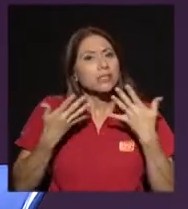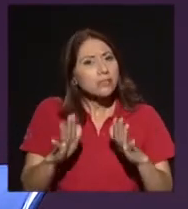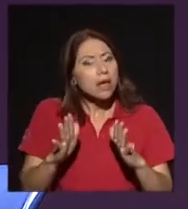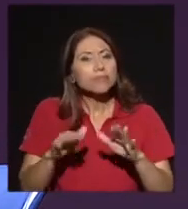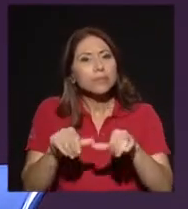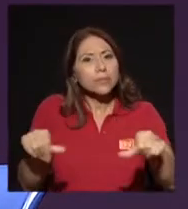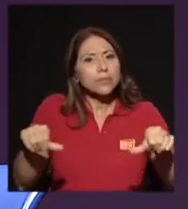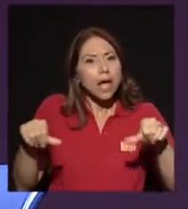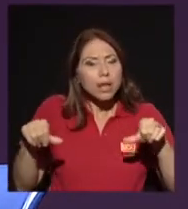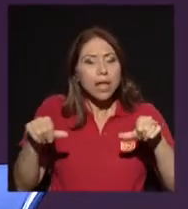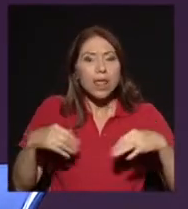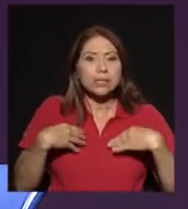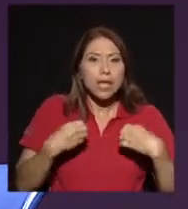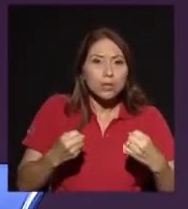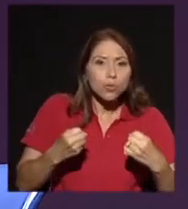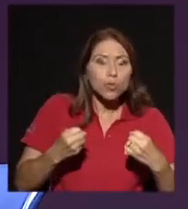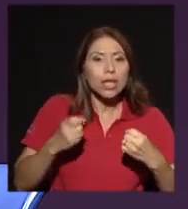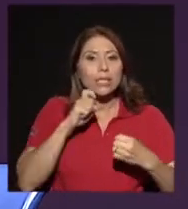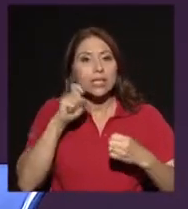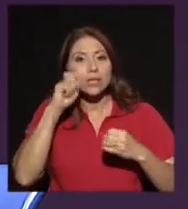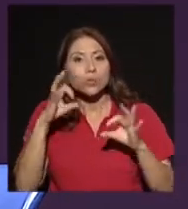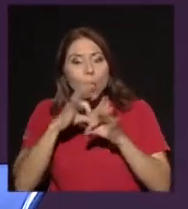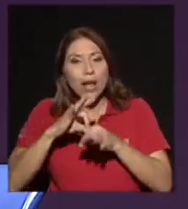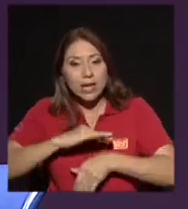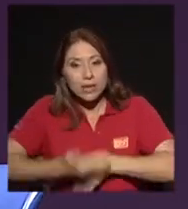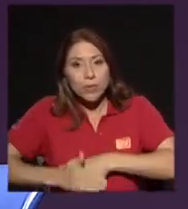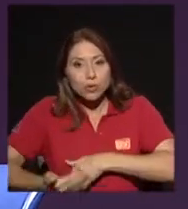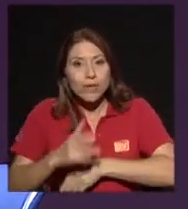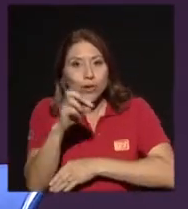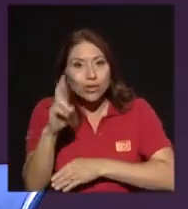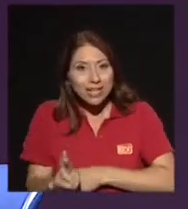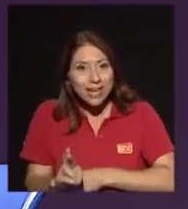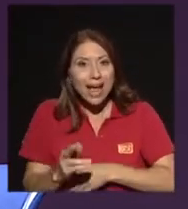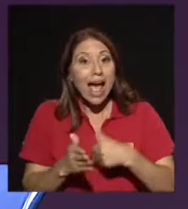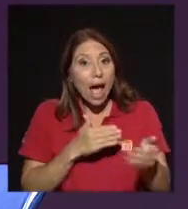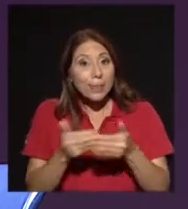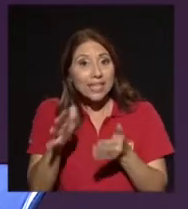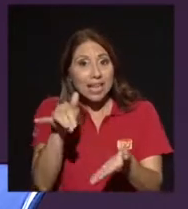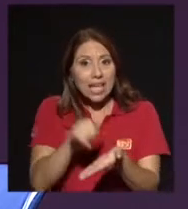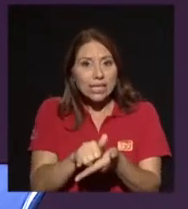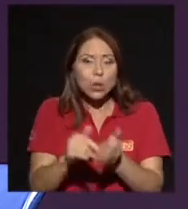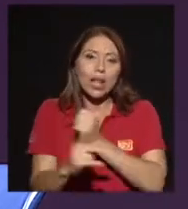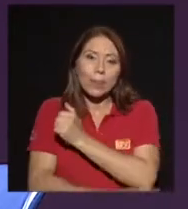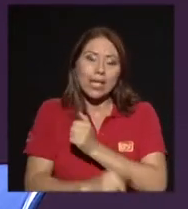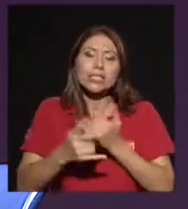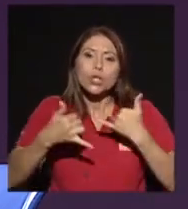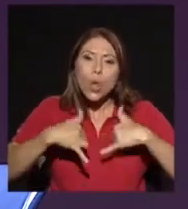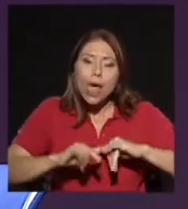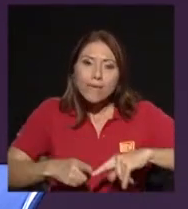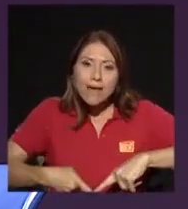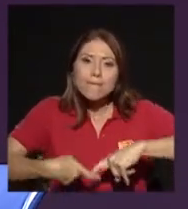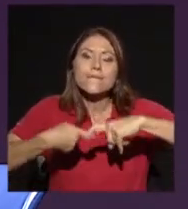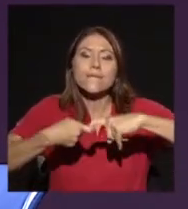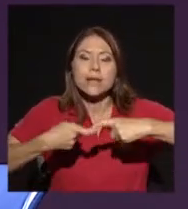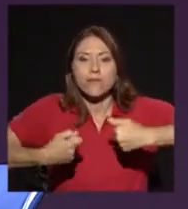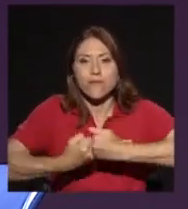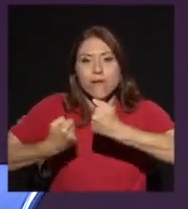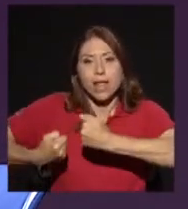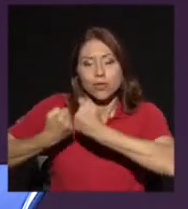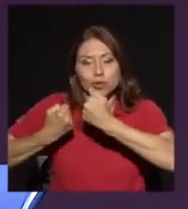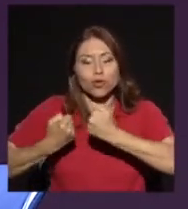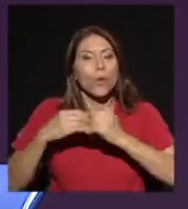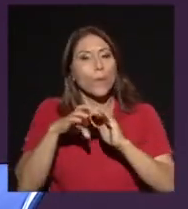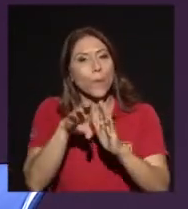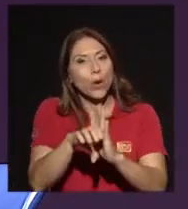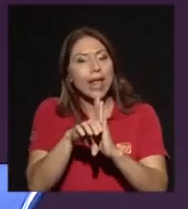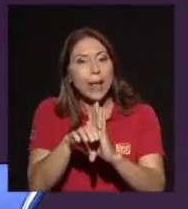y sexual y reproductiva que tenemos en Costa Rica, el país aún enfrenta algunos retos en el tema de planificación. Por